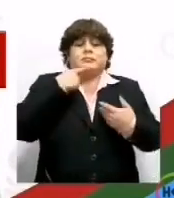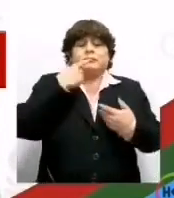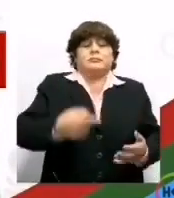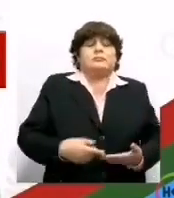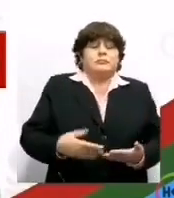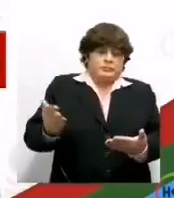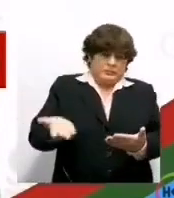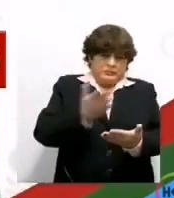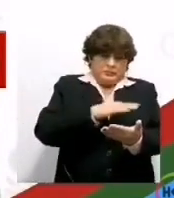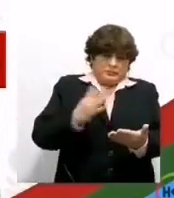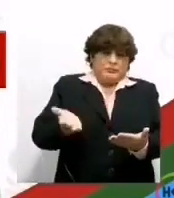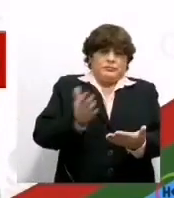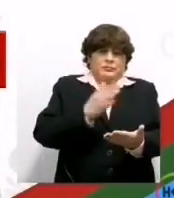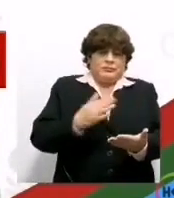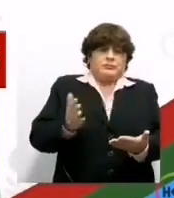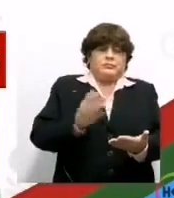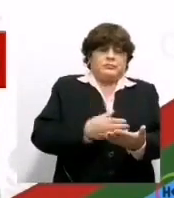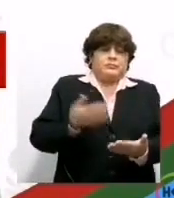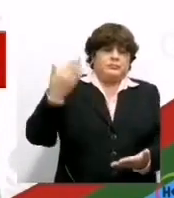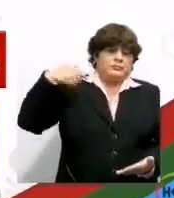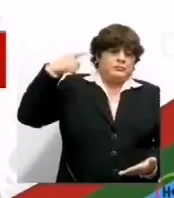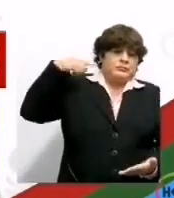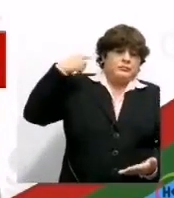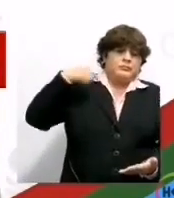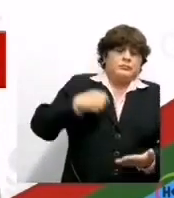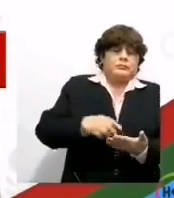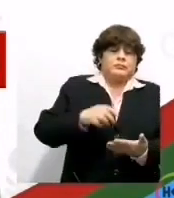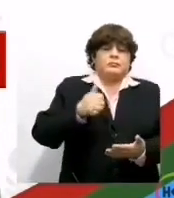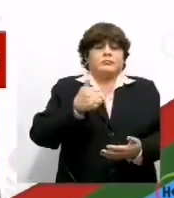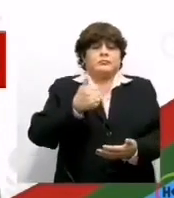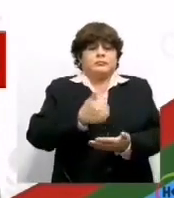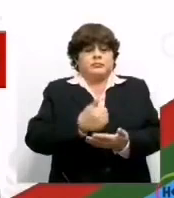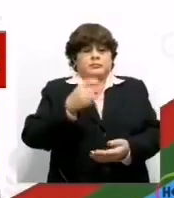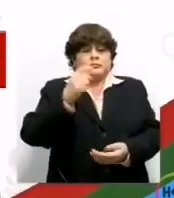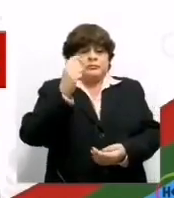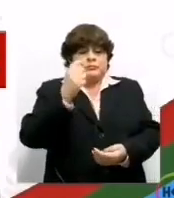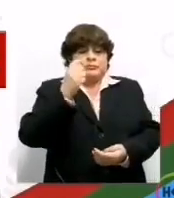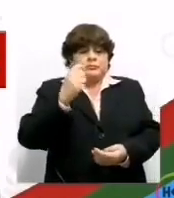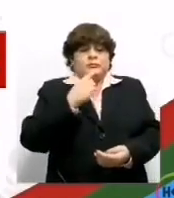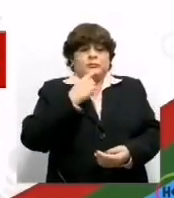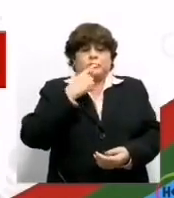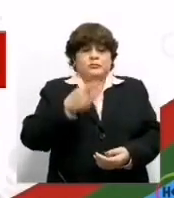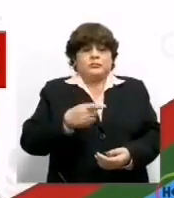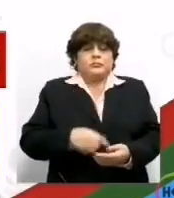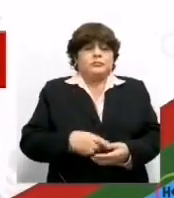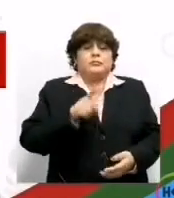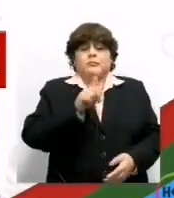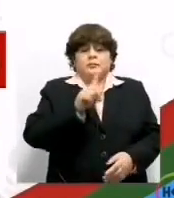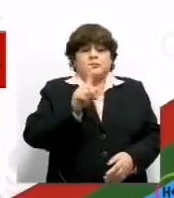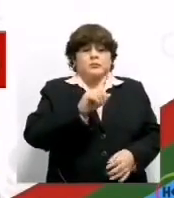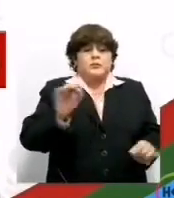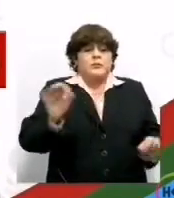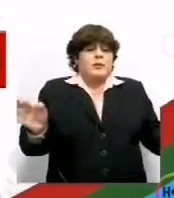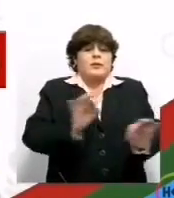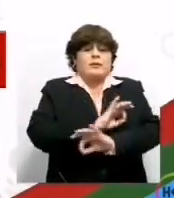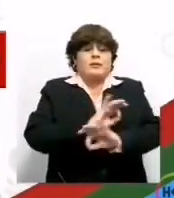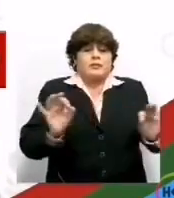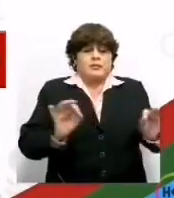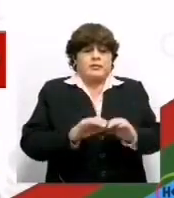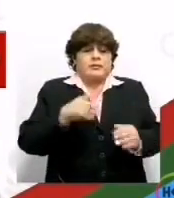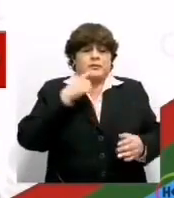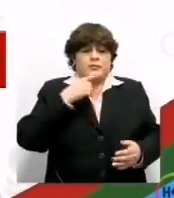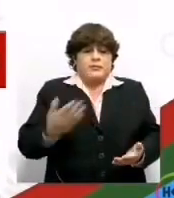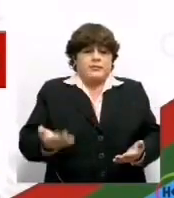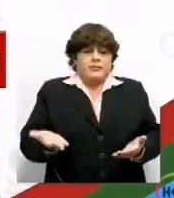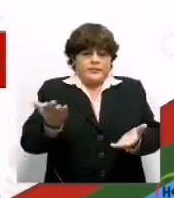revisando los proyectos que están priorizados para el alto Trujillo Lamentablemente lo que ha dicho el señor Acuña no hay absolutamente nada